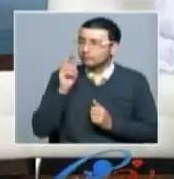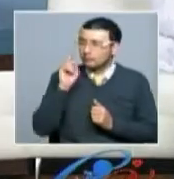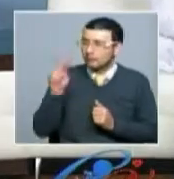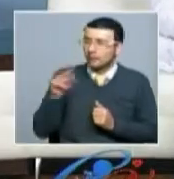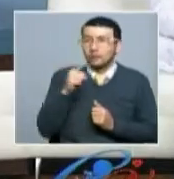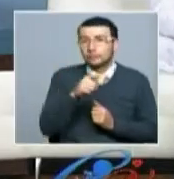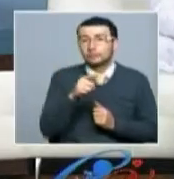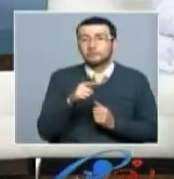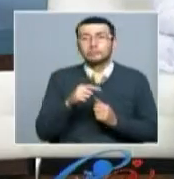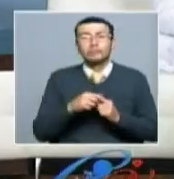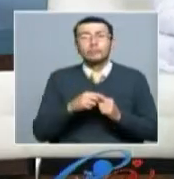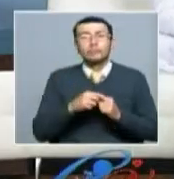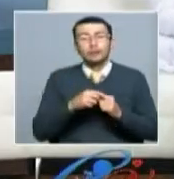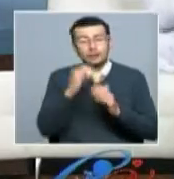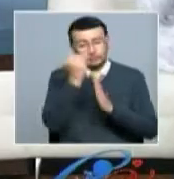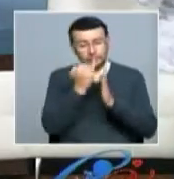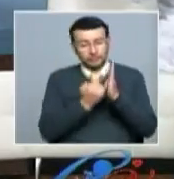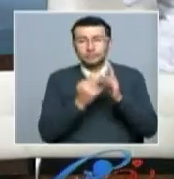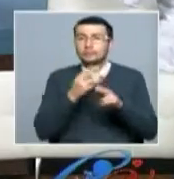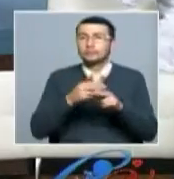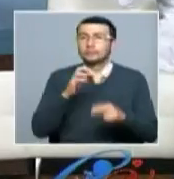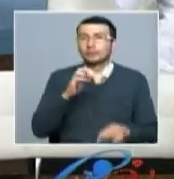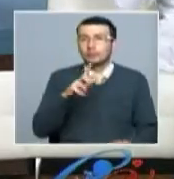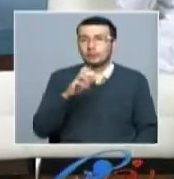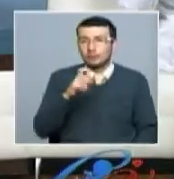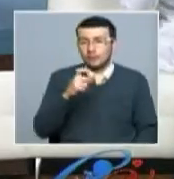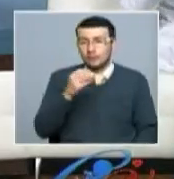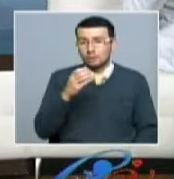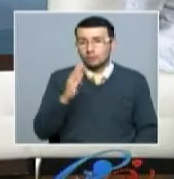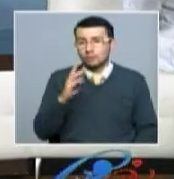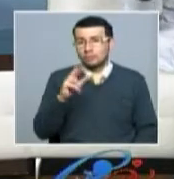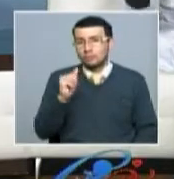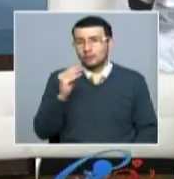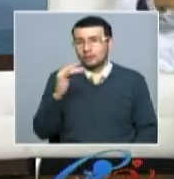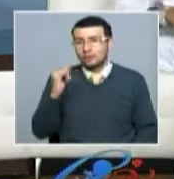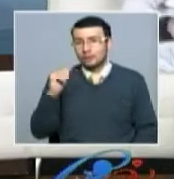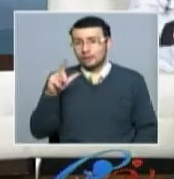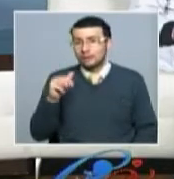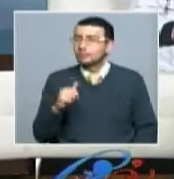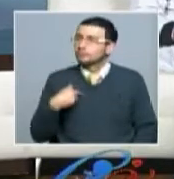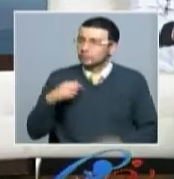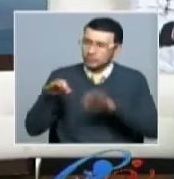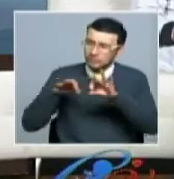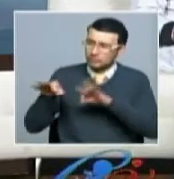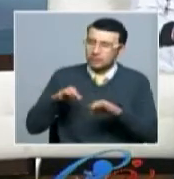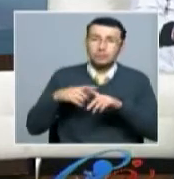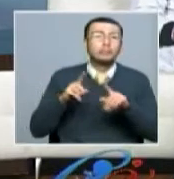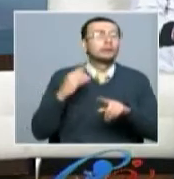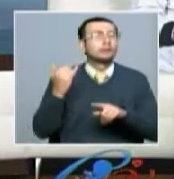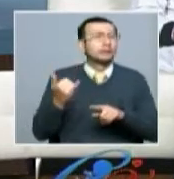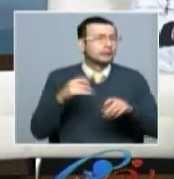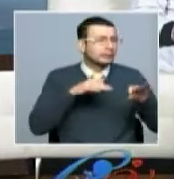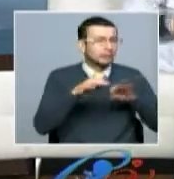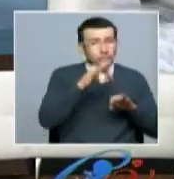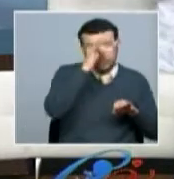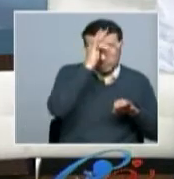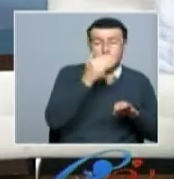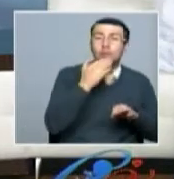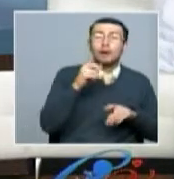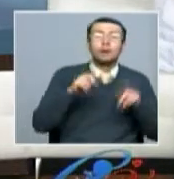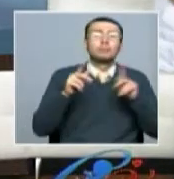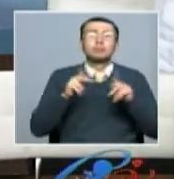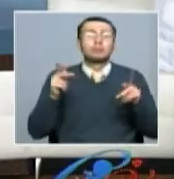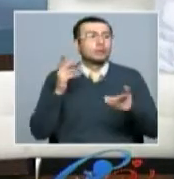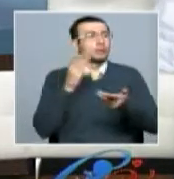imagen del plexo brachial y ustedes escuchan términos, pero yo los trato de relacionar con la parte clínica. Muchas personas consultan porque